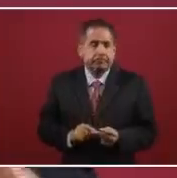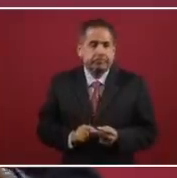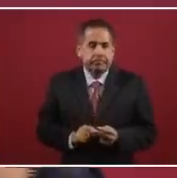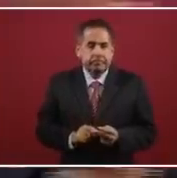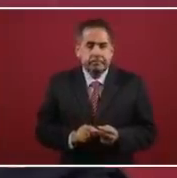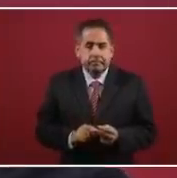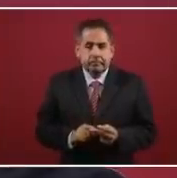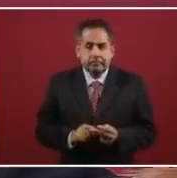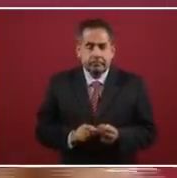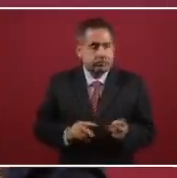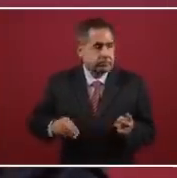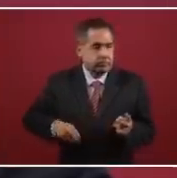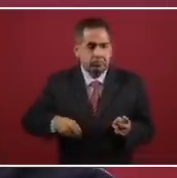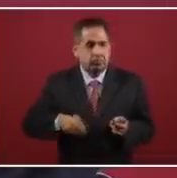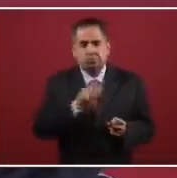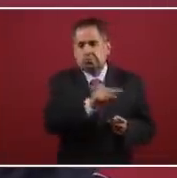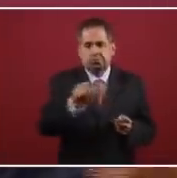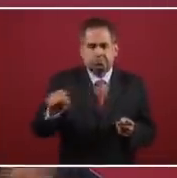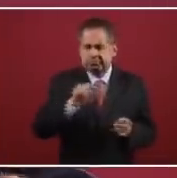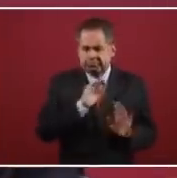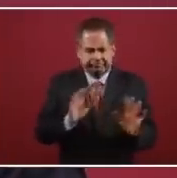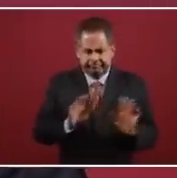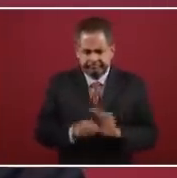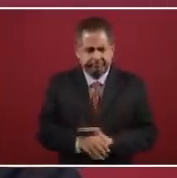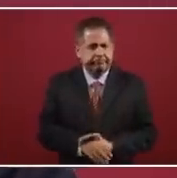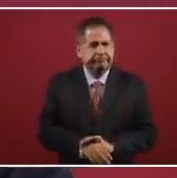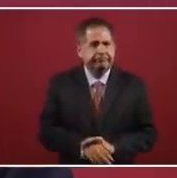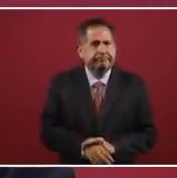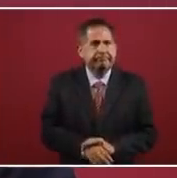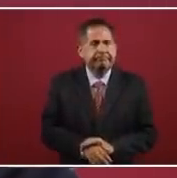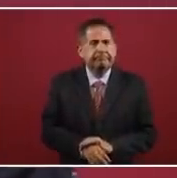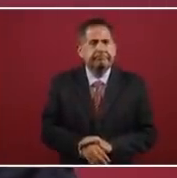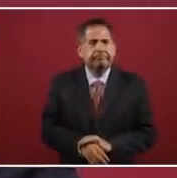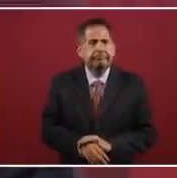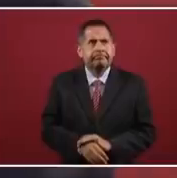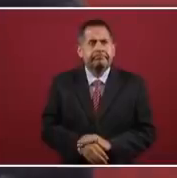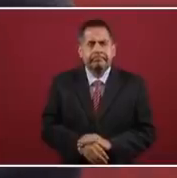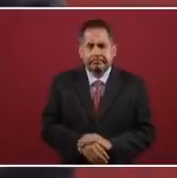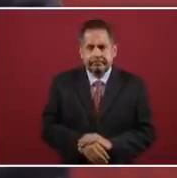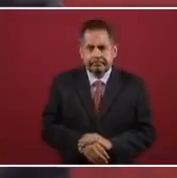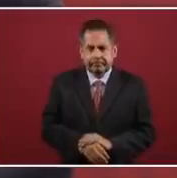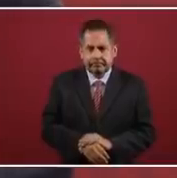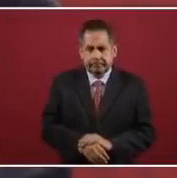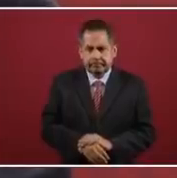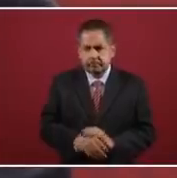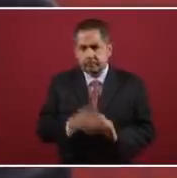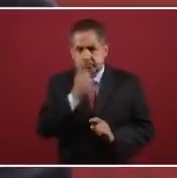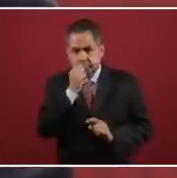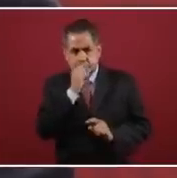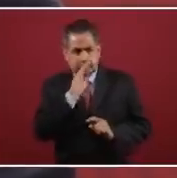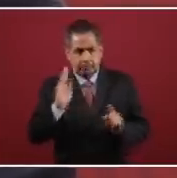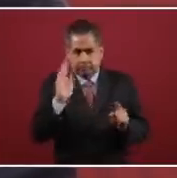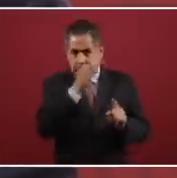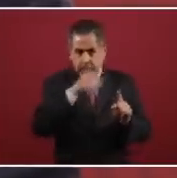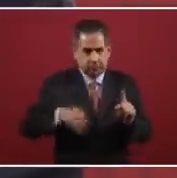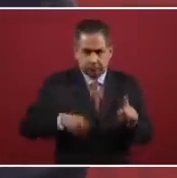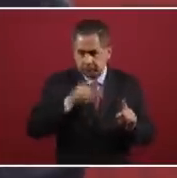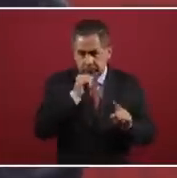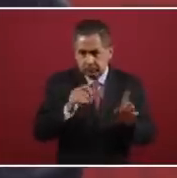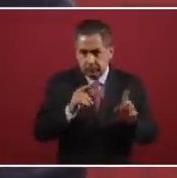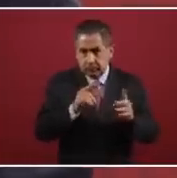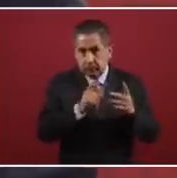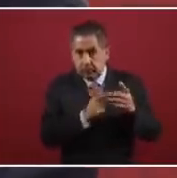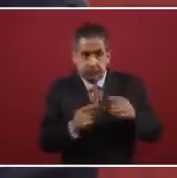No por culpa de los policías federales, sino de